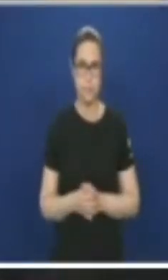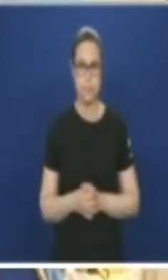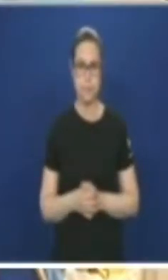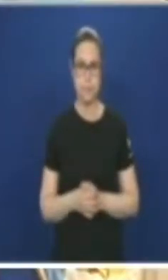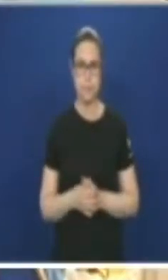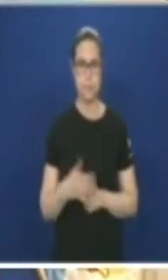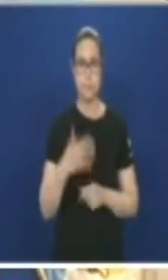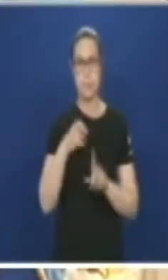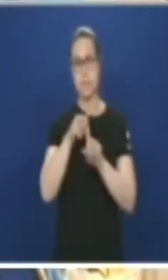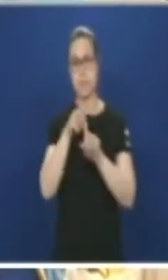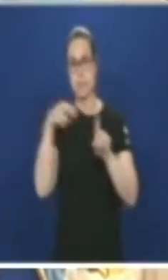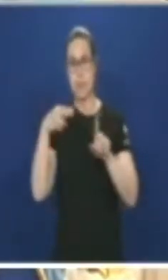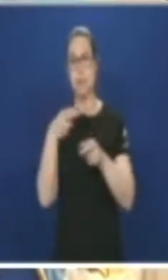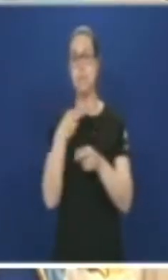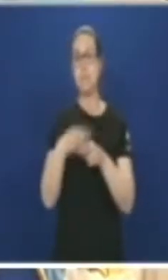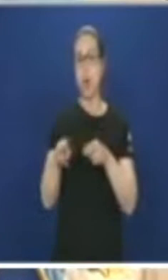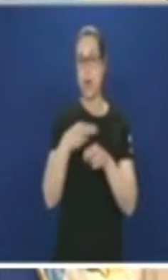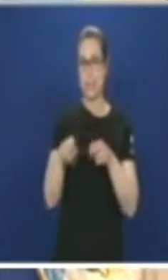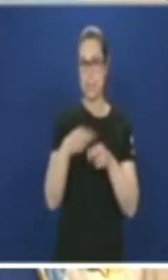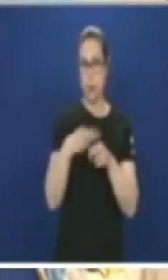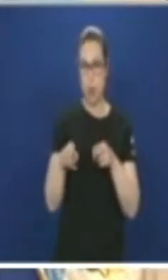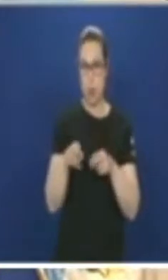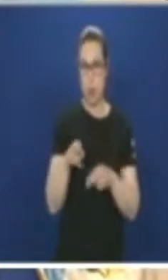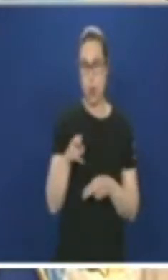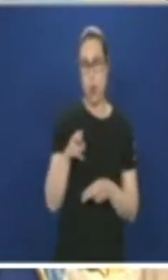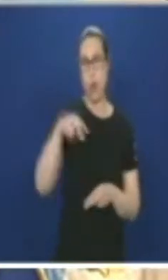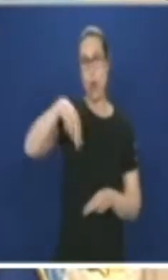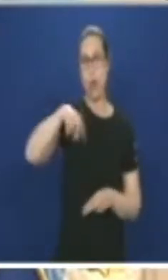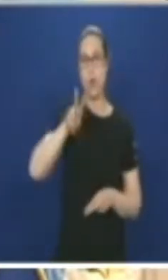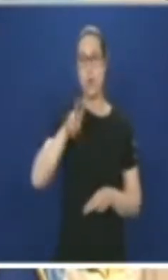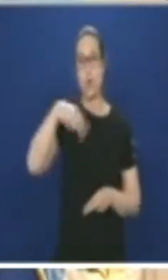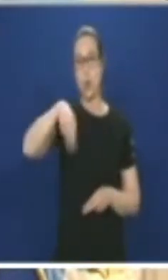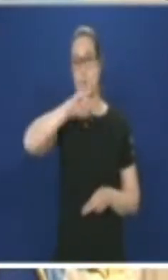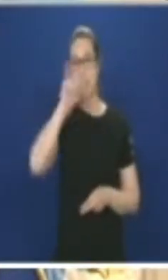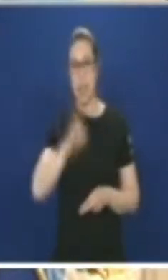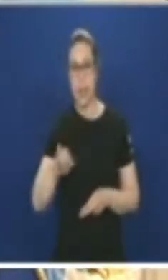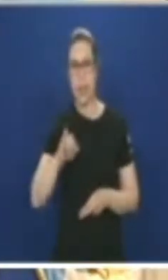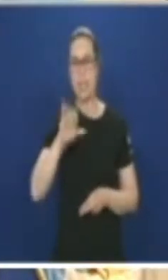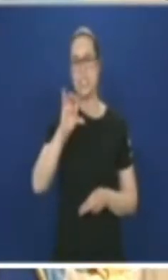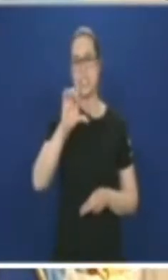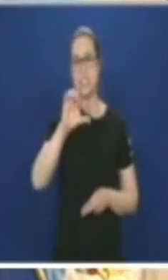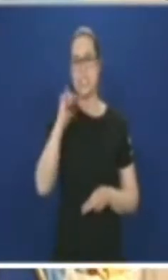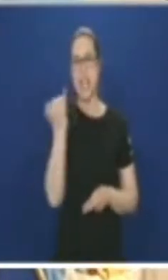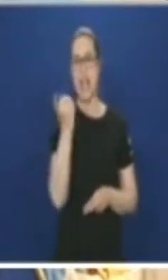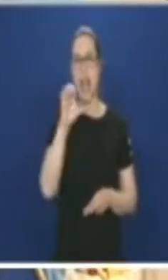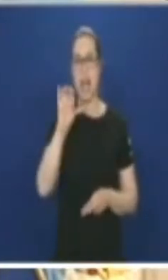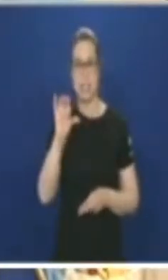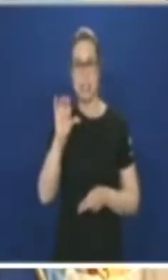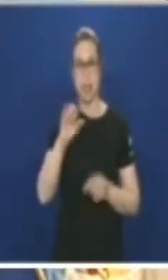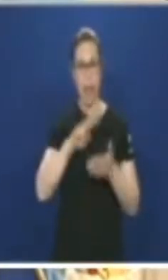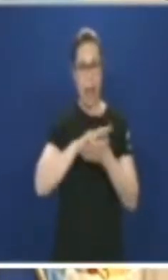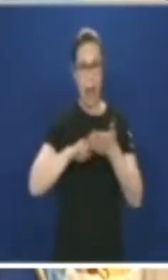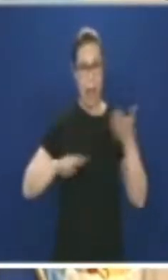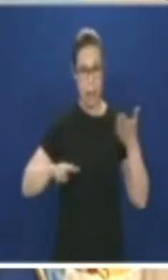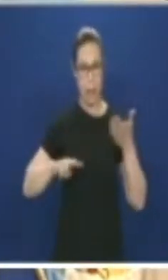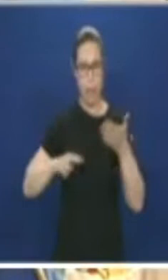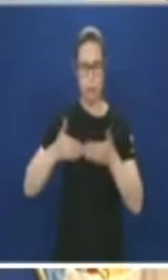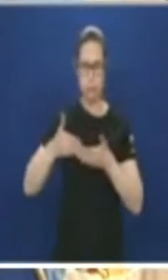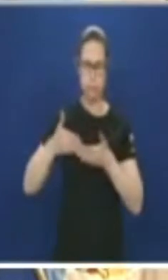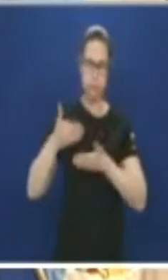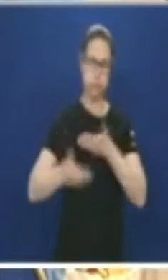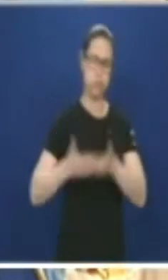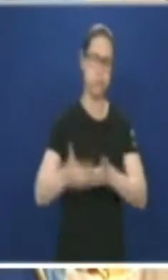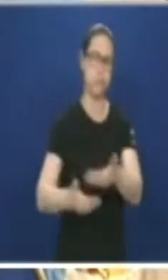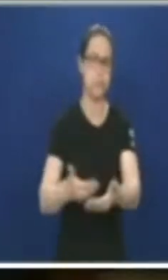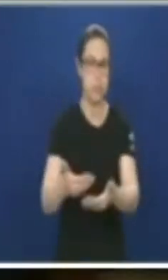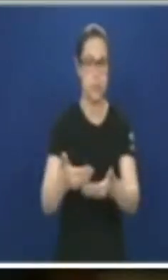Políticamente, escribe o profesor Núñez Seixas, Galicia avanzou probablemente moito máis do que os